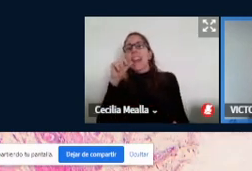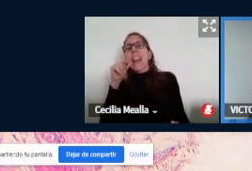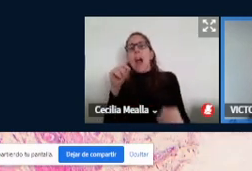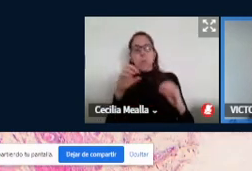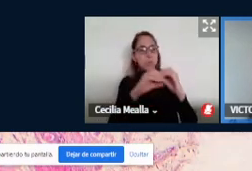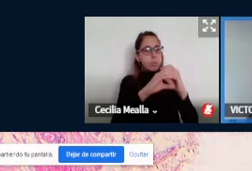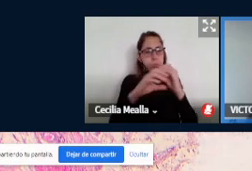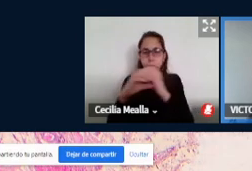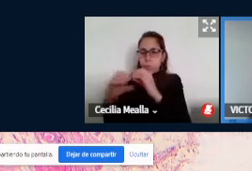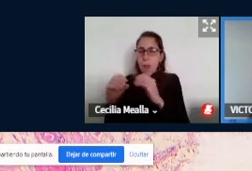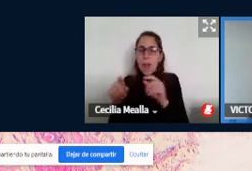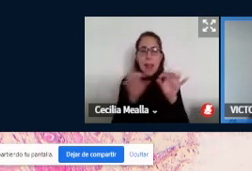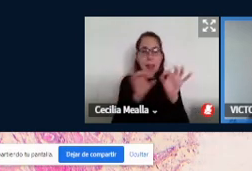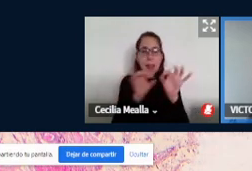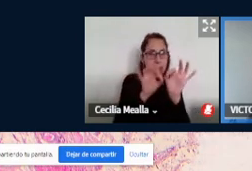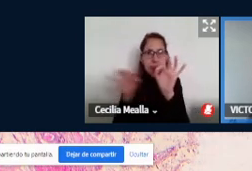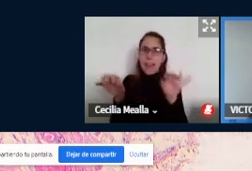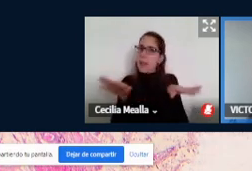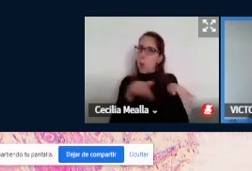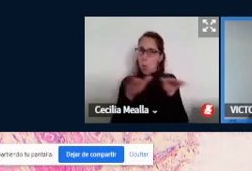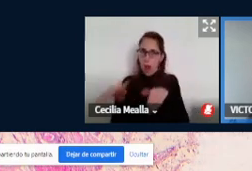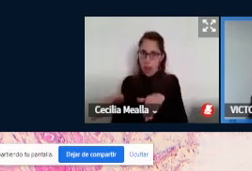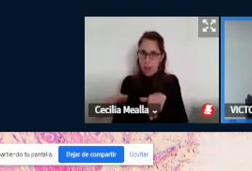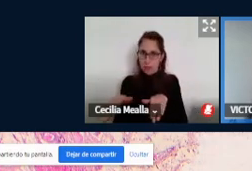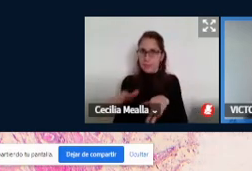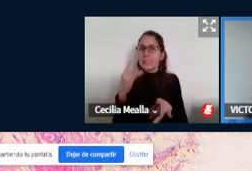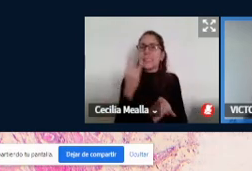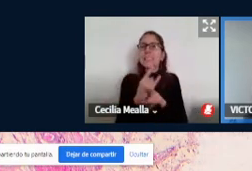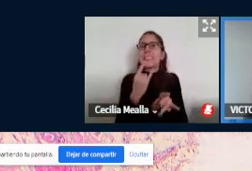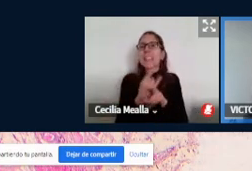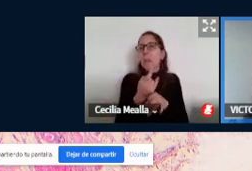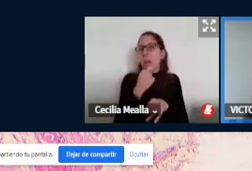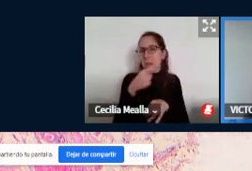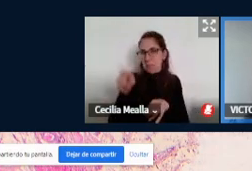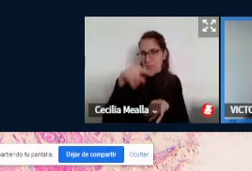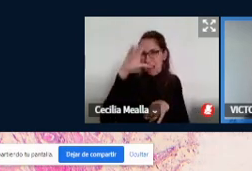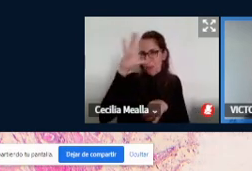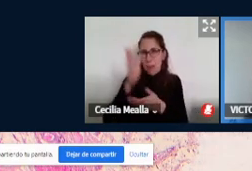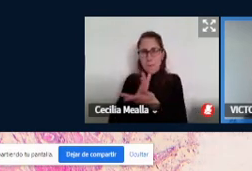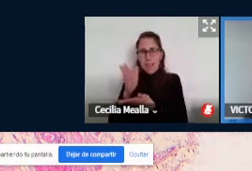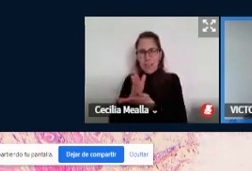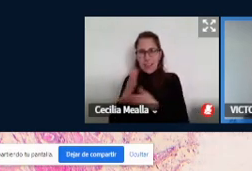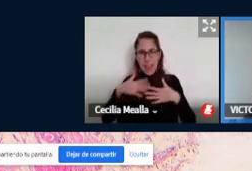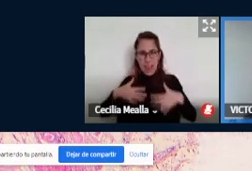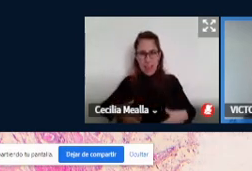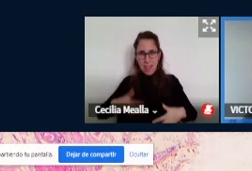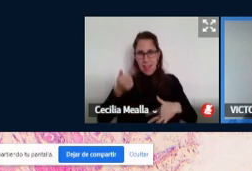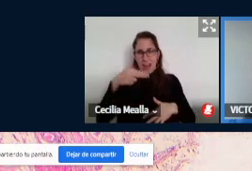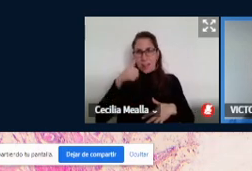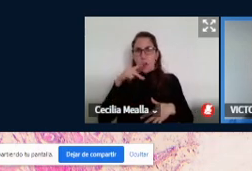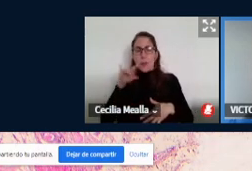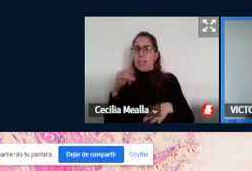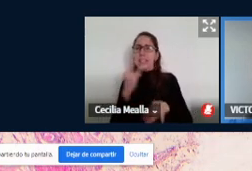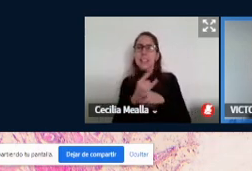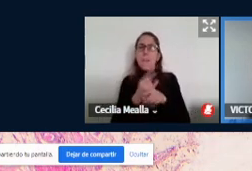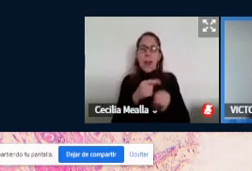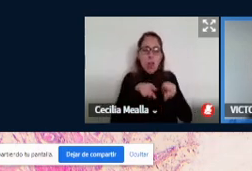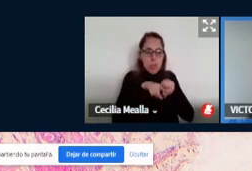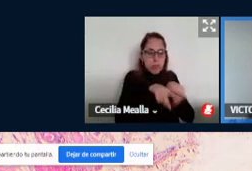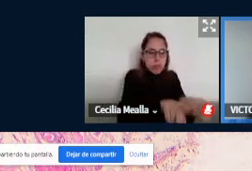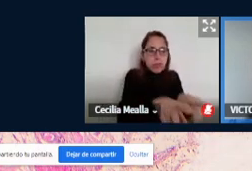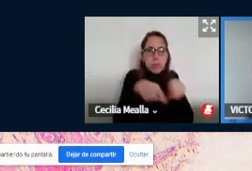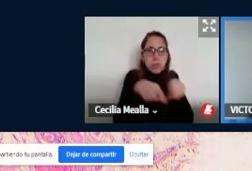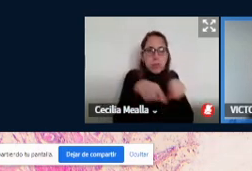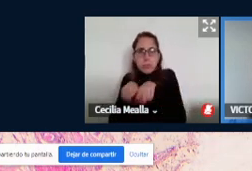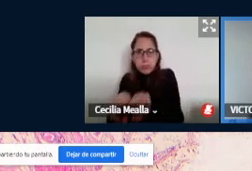los preparados de anatomía? Que ustedes ven que siempre tienen una arteria y una vena que van juntitas. Bueno, si comparamos las dos,